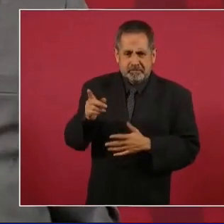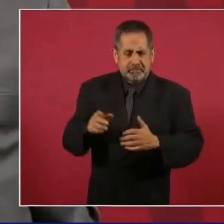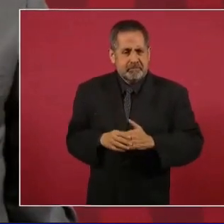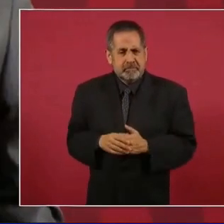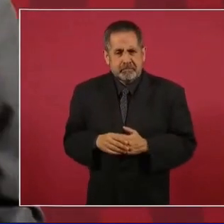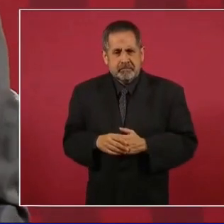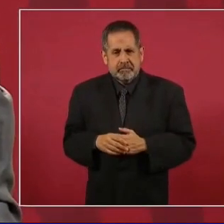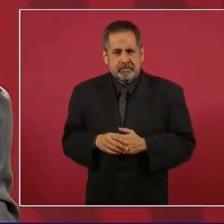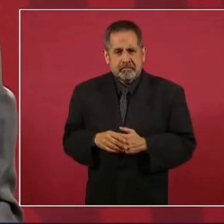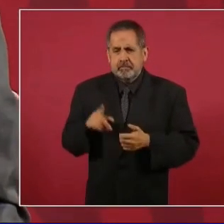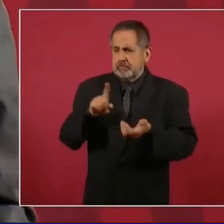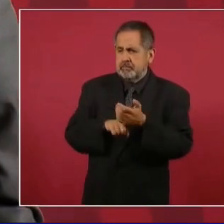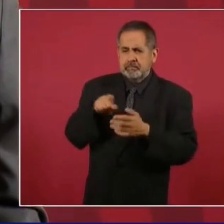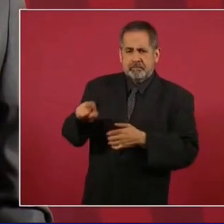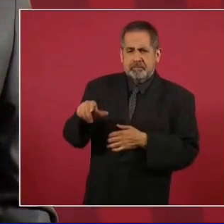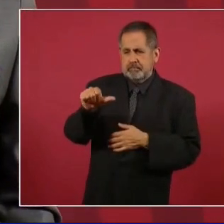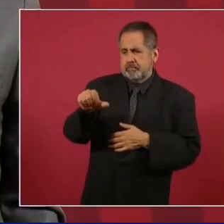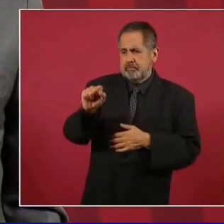Auditoría